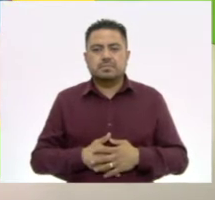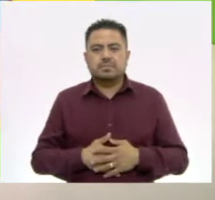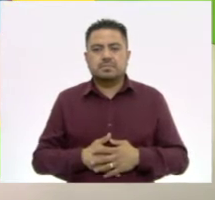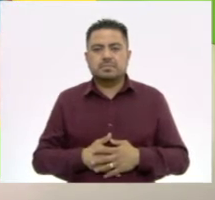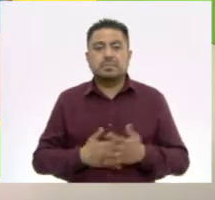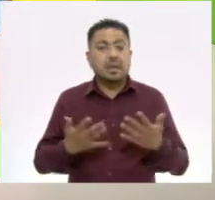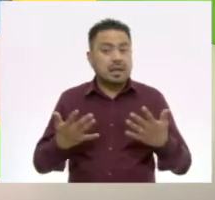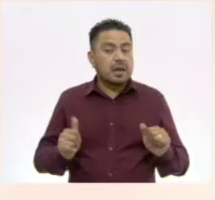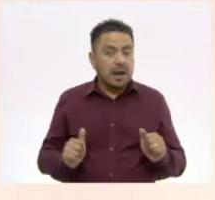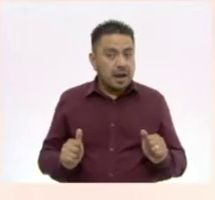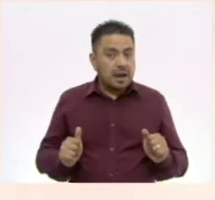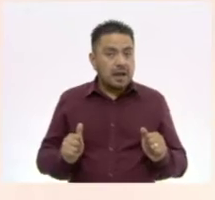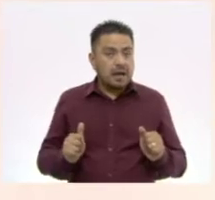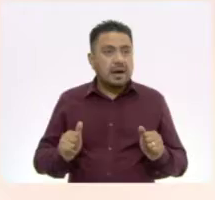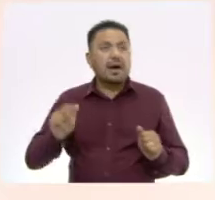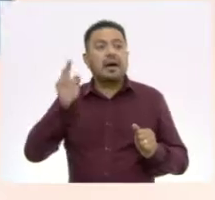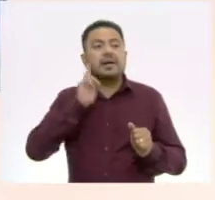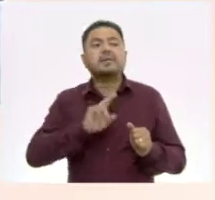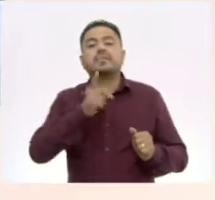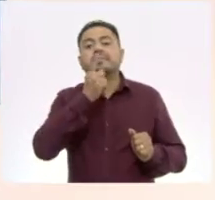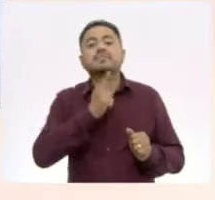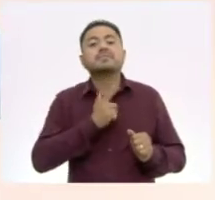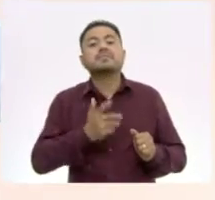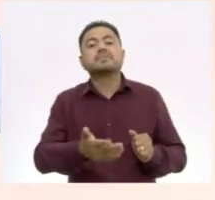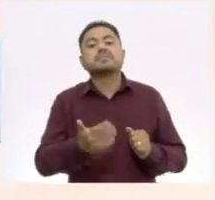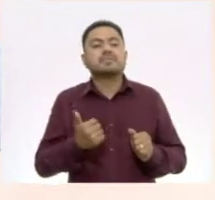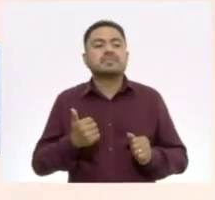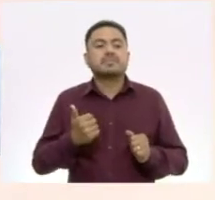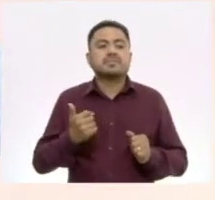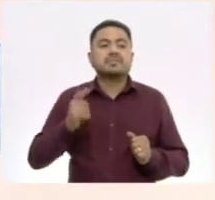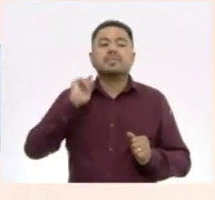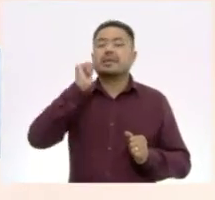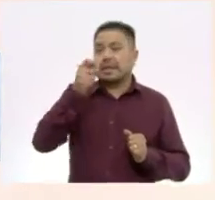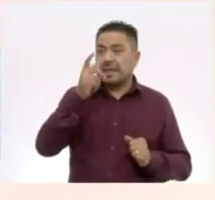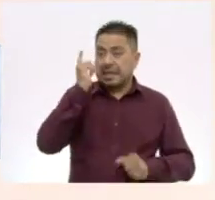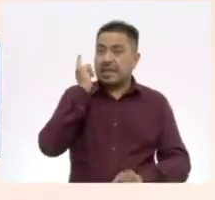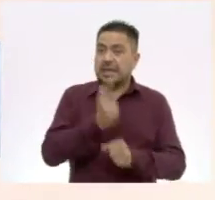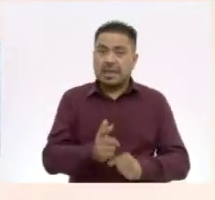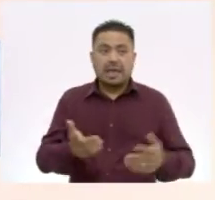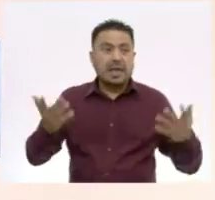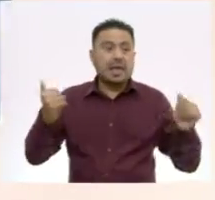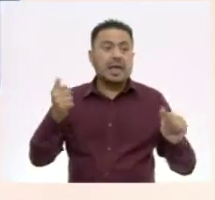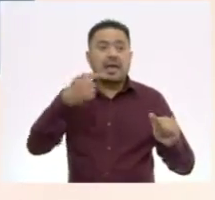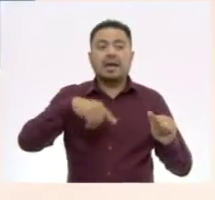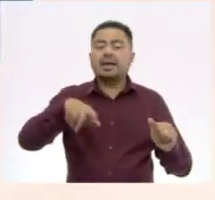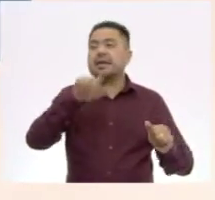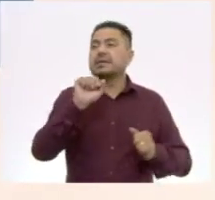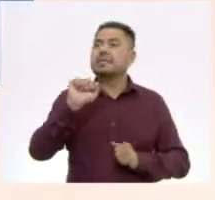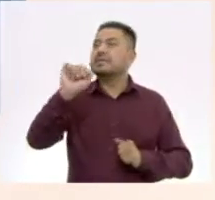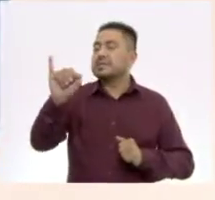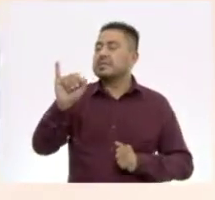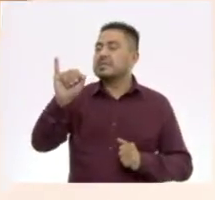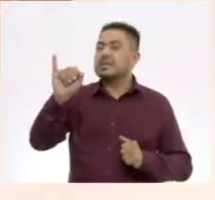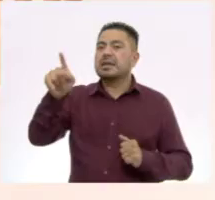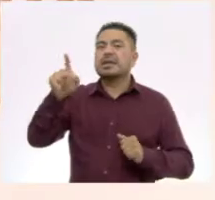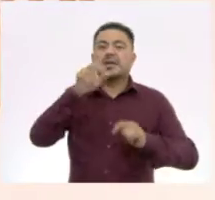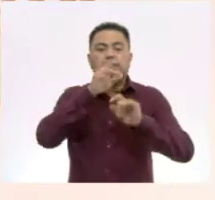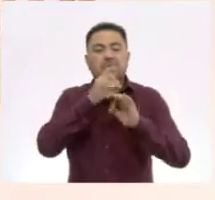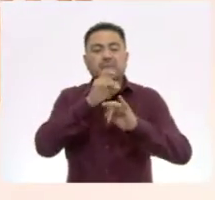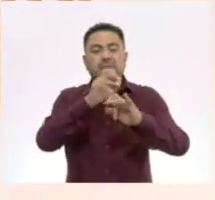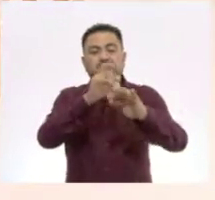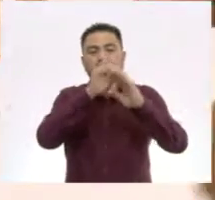ya ver qué ya adivinaron allá si es una